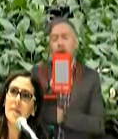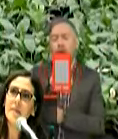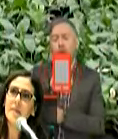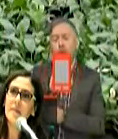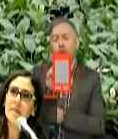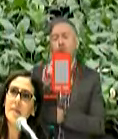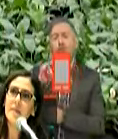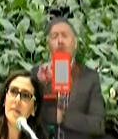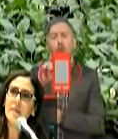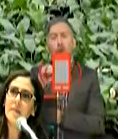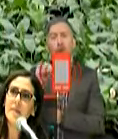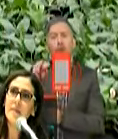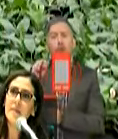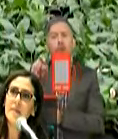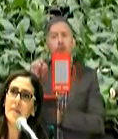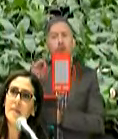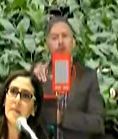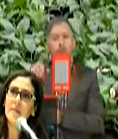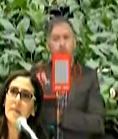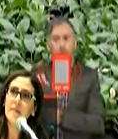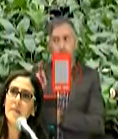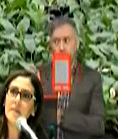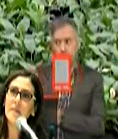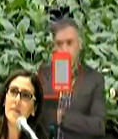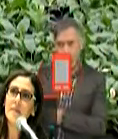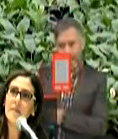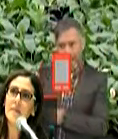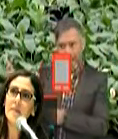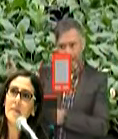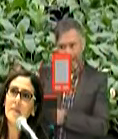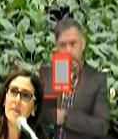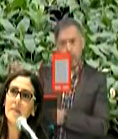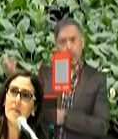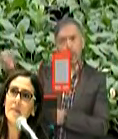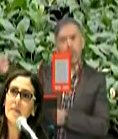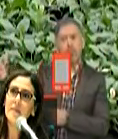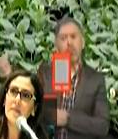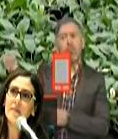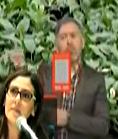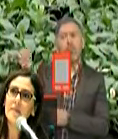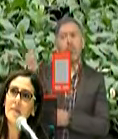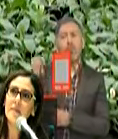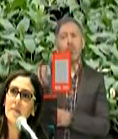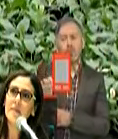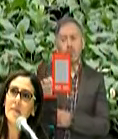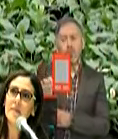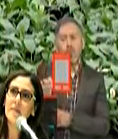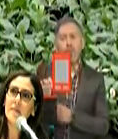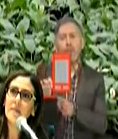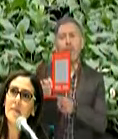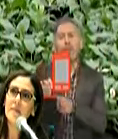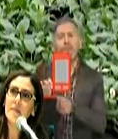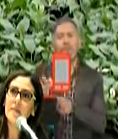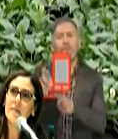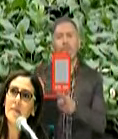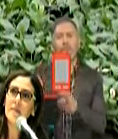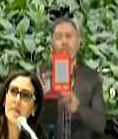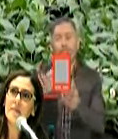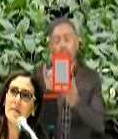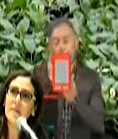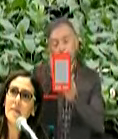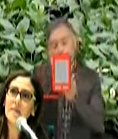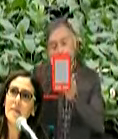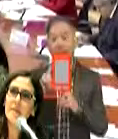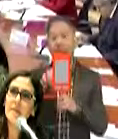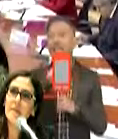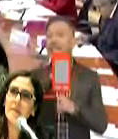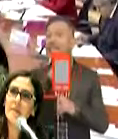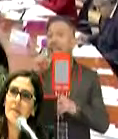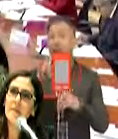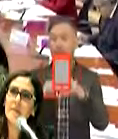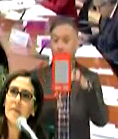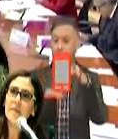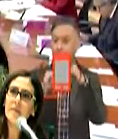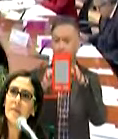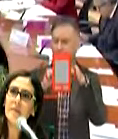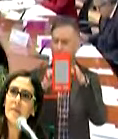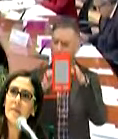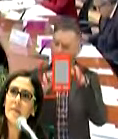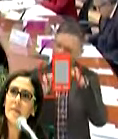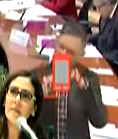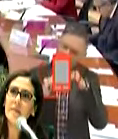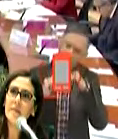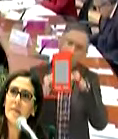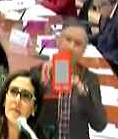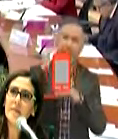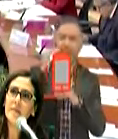a través de las oficinas centrales para poder hacer realidad este tema. Y hoy, como usted lo dice, se